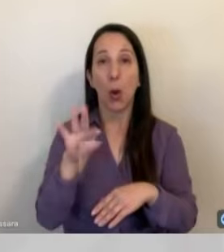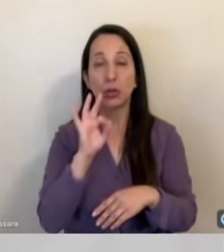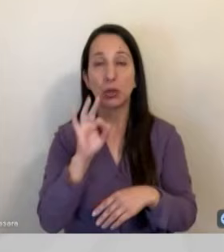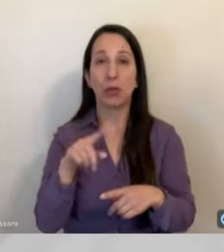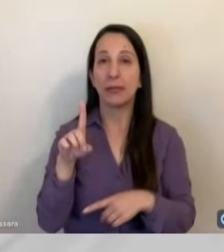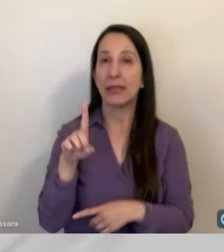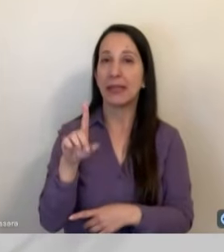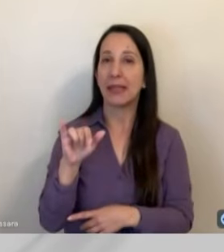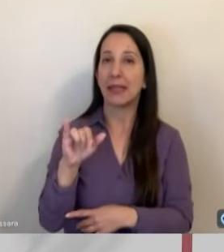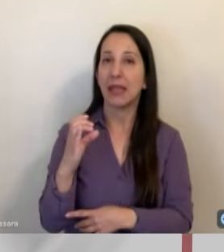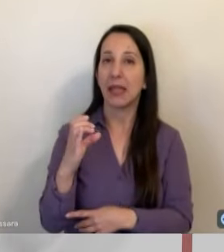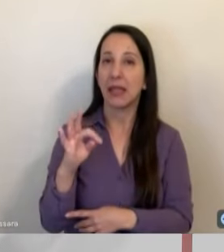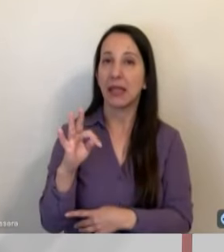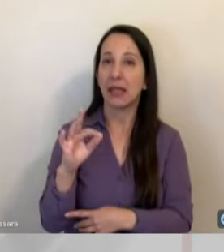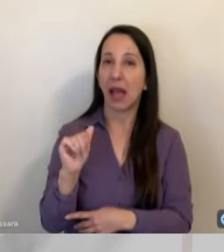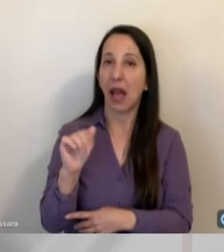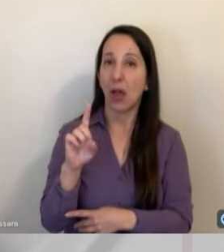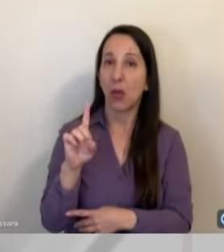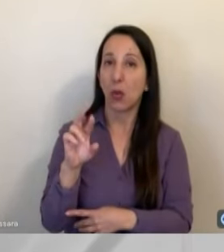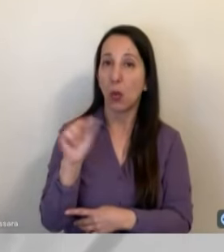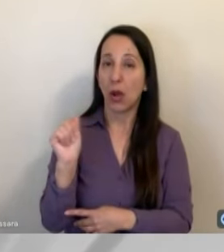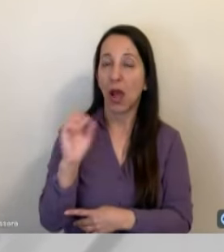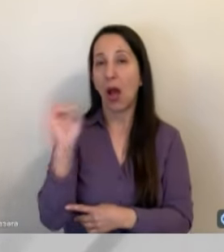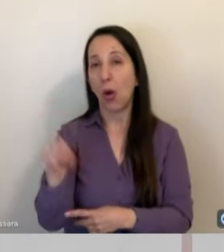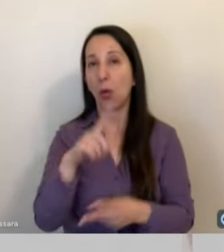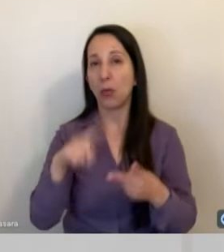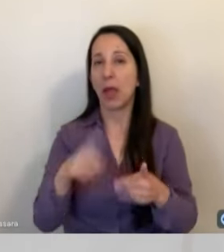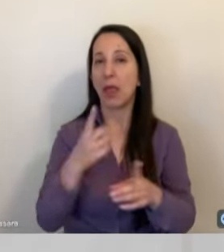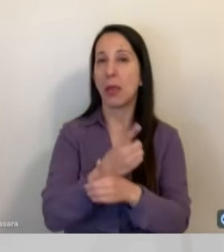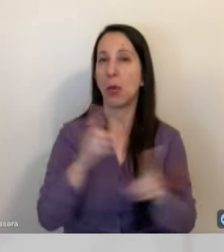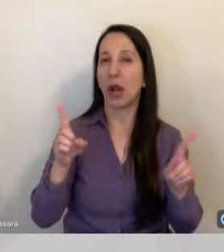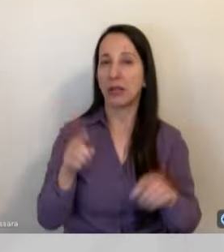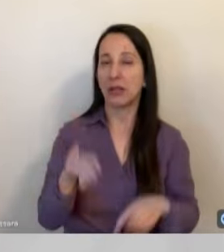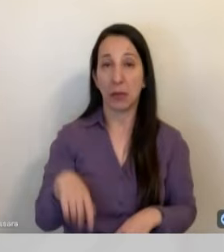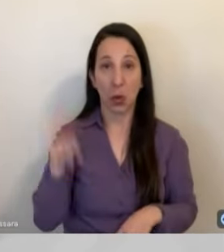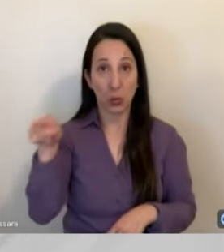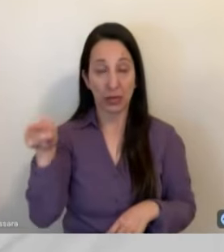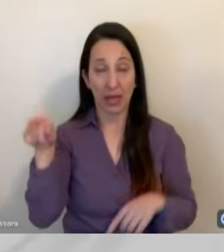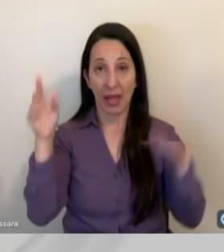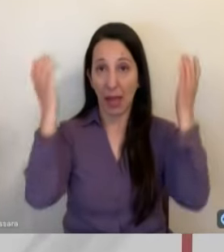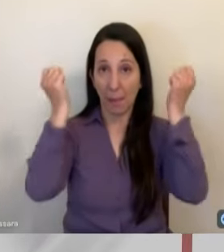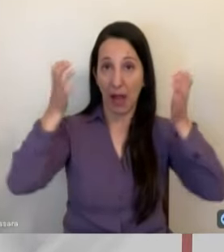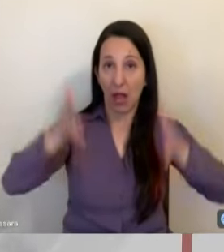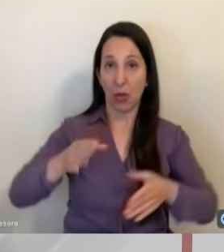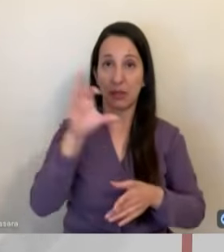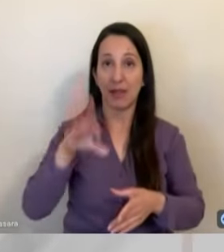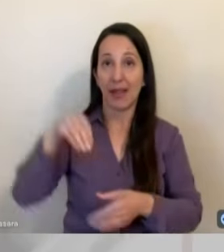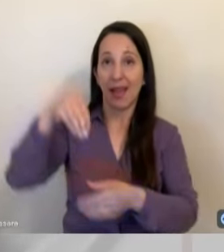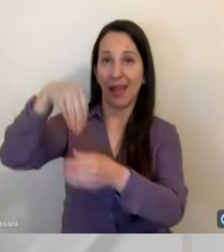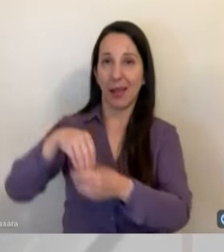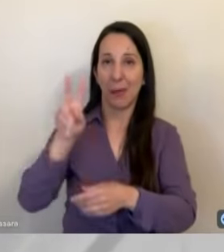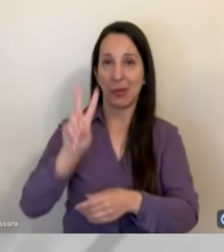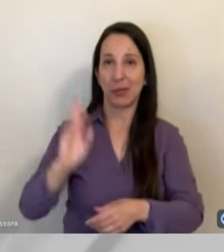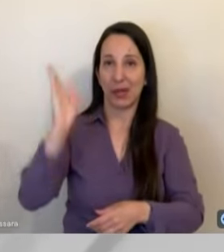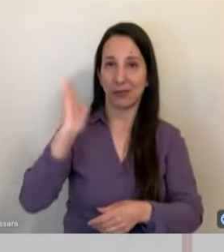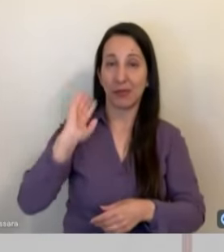la democracia. Usted como embajador de Costa Rica en Venezuela, ¿qué opinión le merece